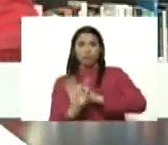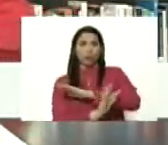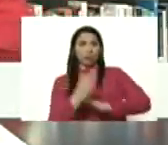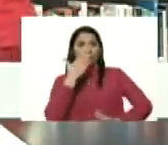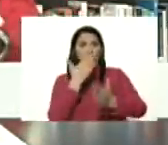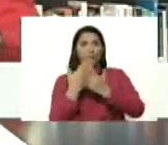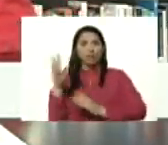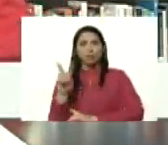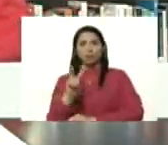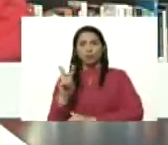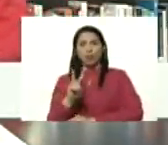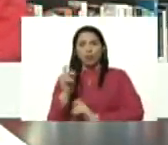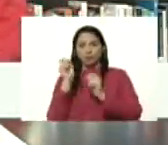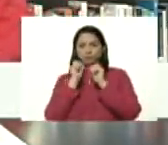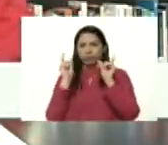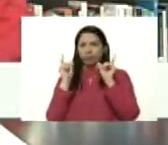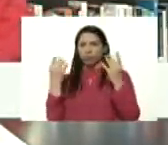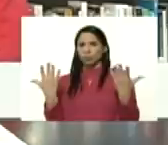Venezuela, es increíble.